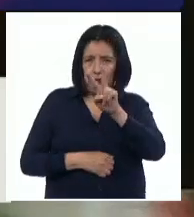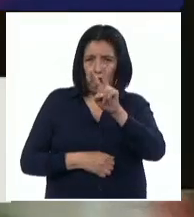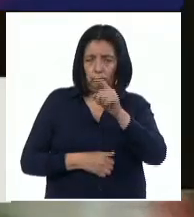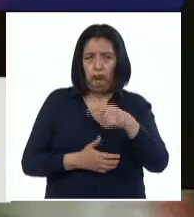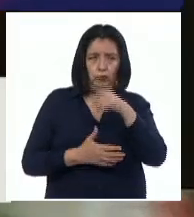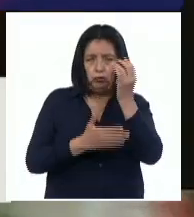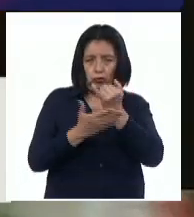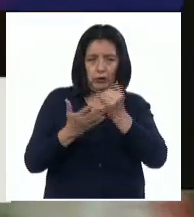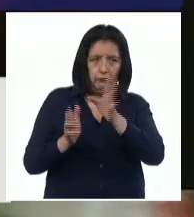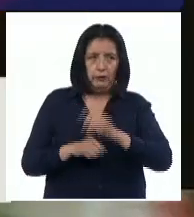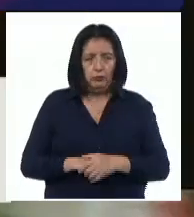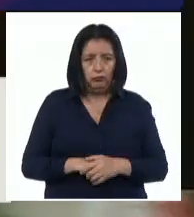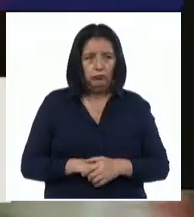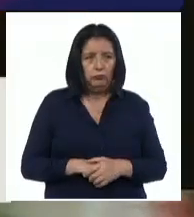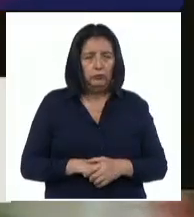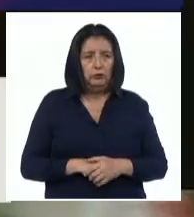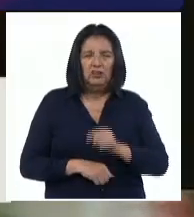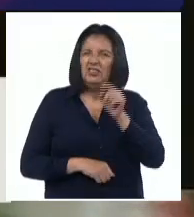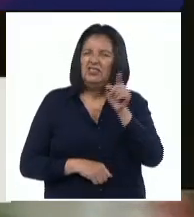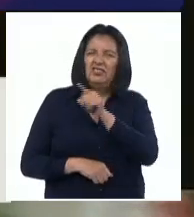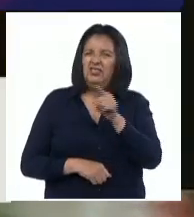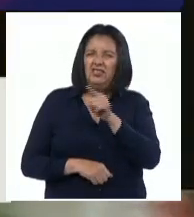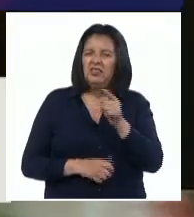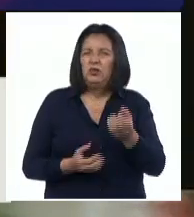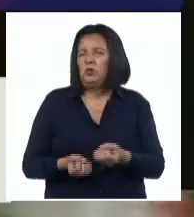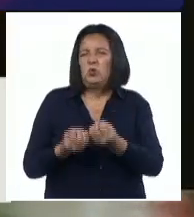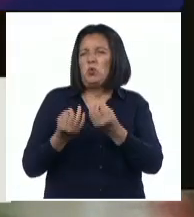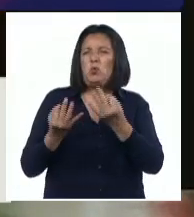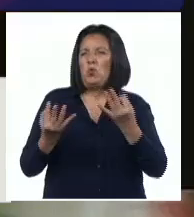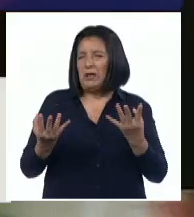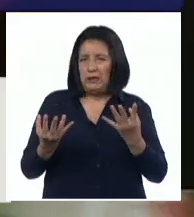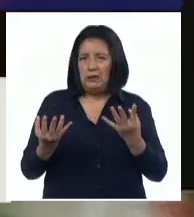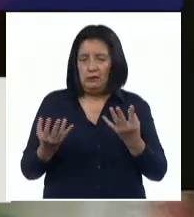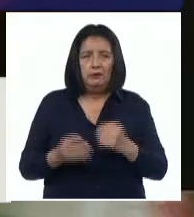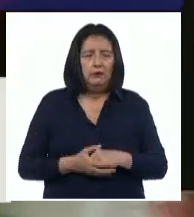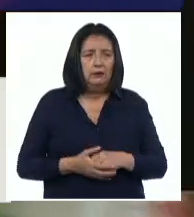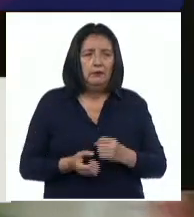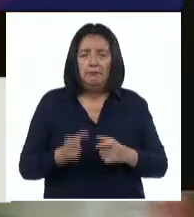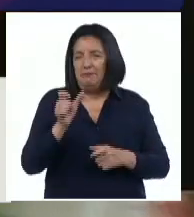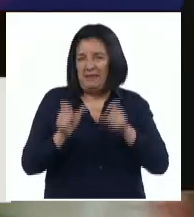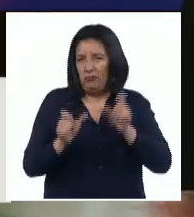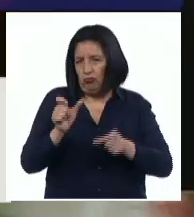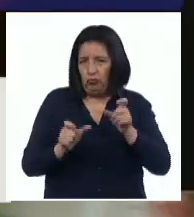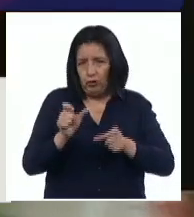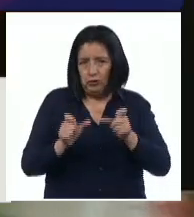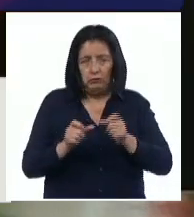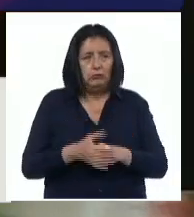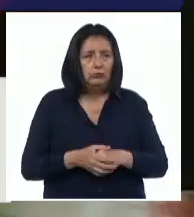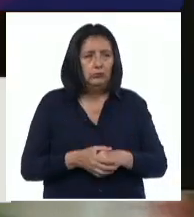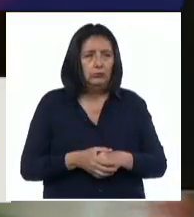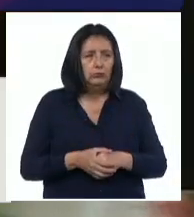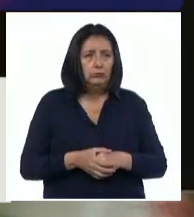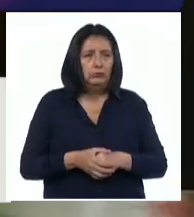gráficos. Estos gráficos se refieren a cuál es la cantidad de personas